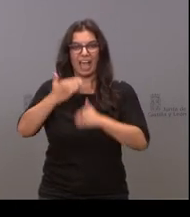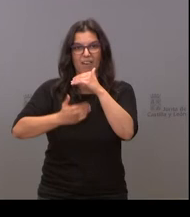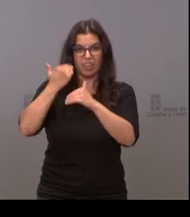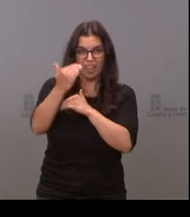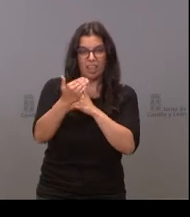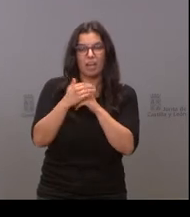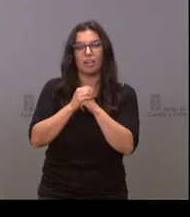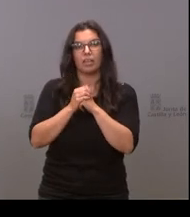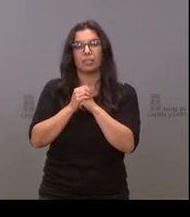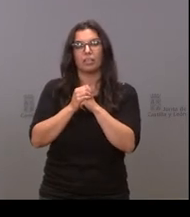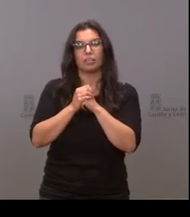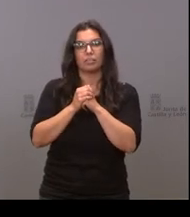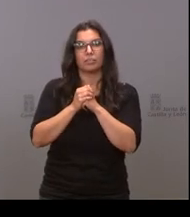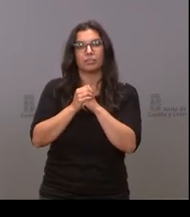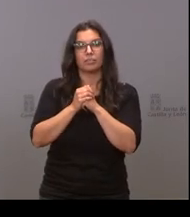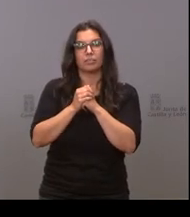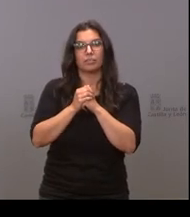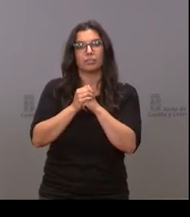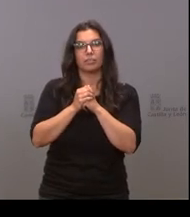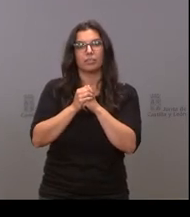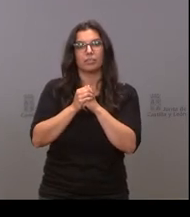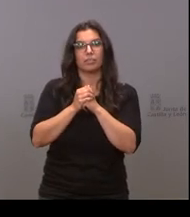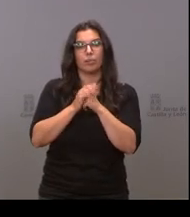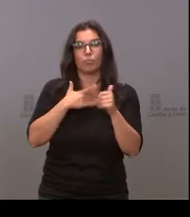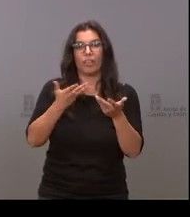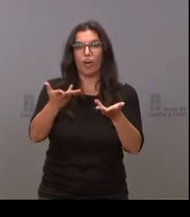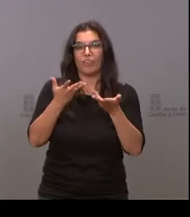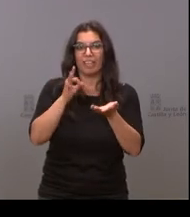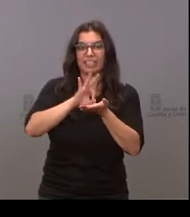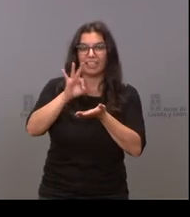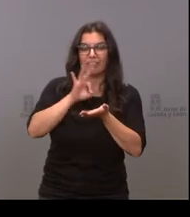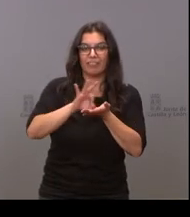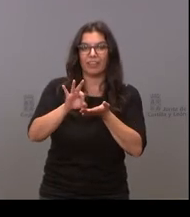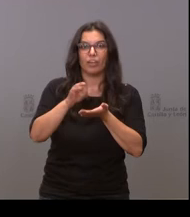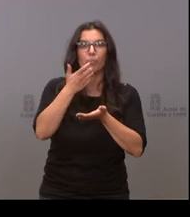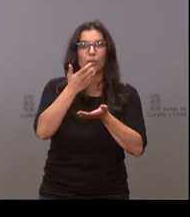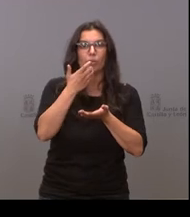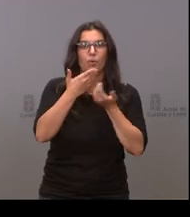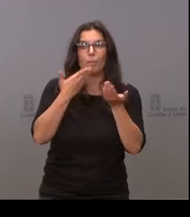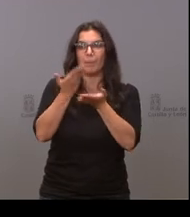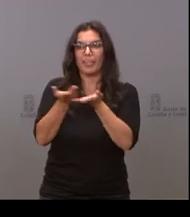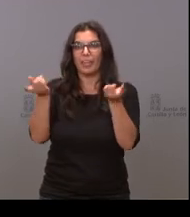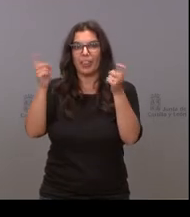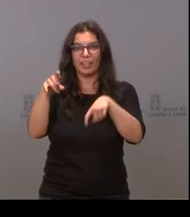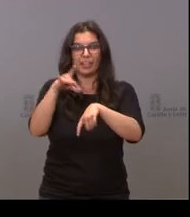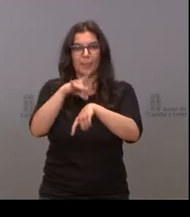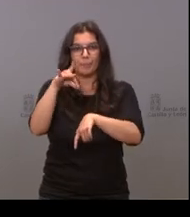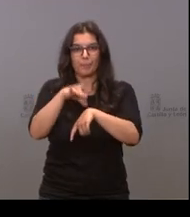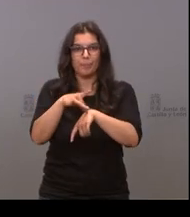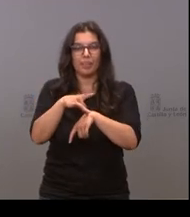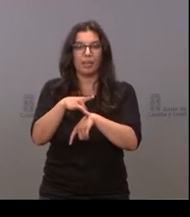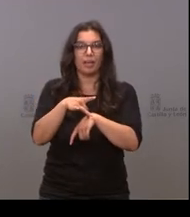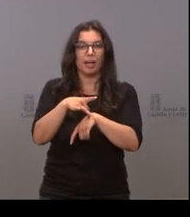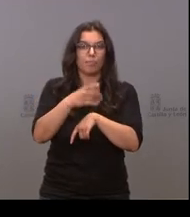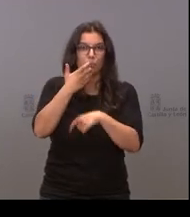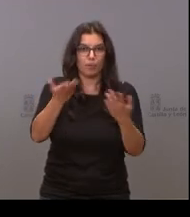que te puedan hacer prestación de servicios como pedir una cita médica que consideramos